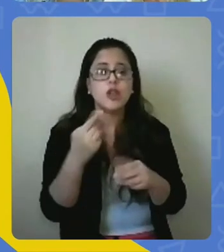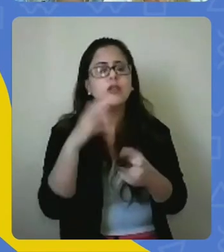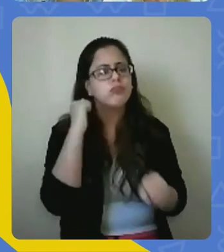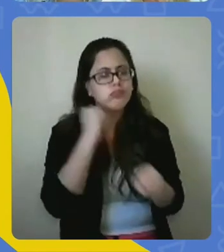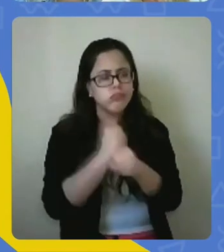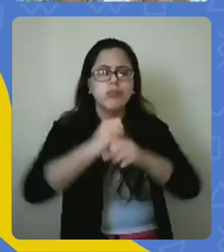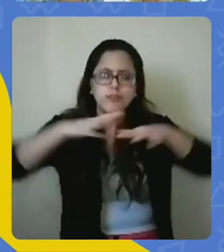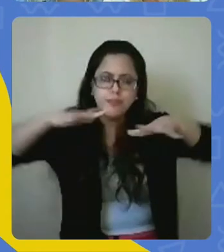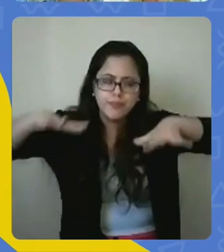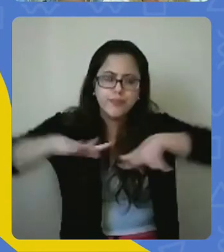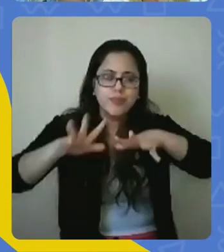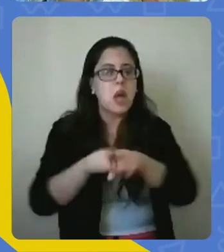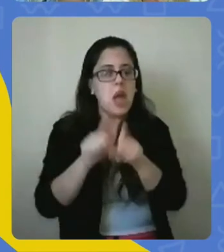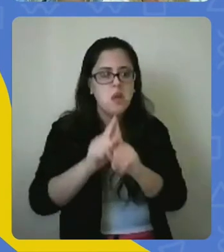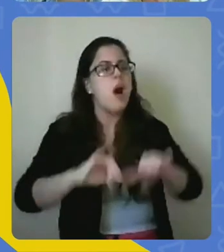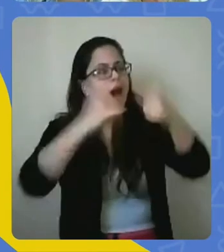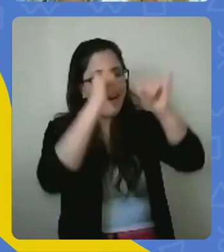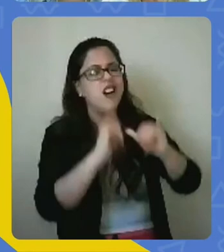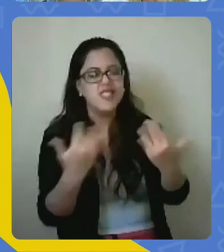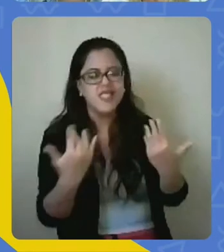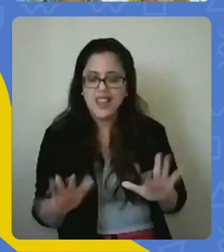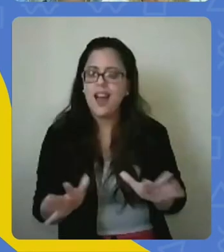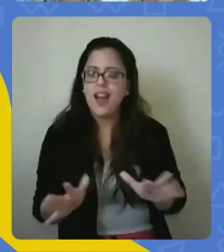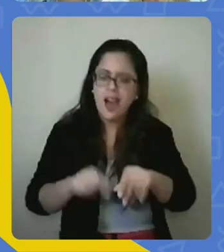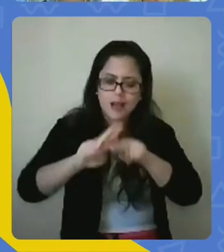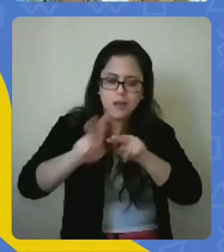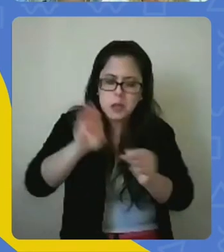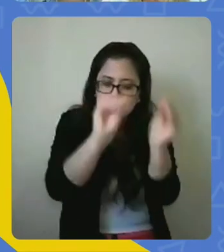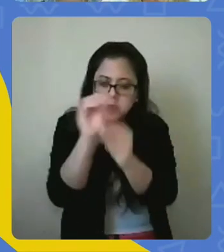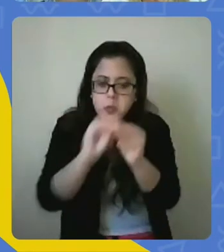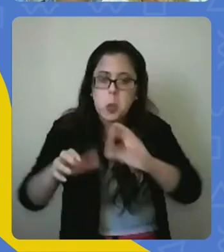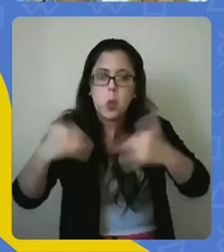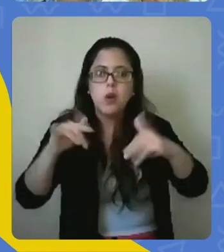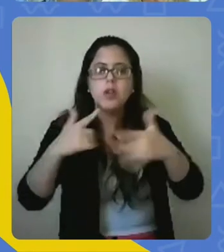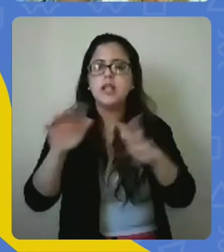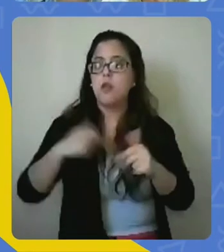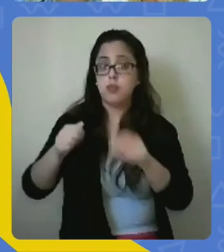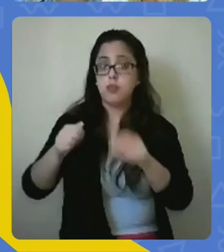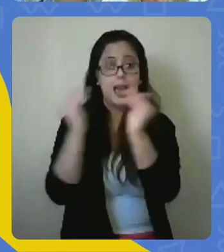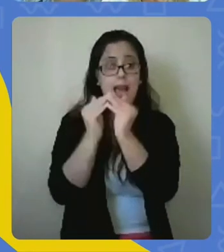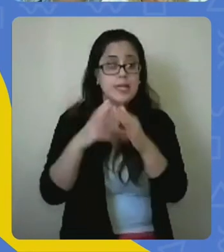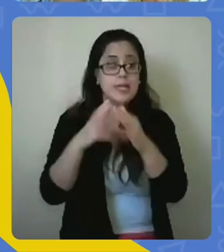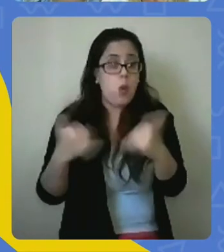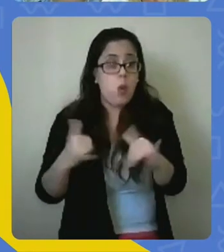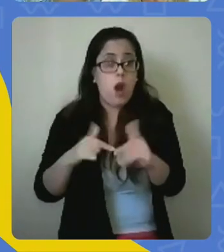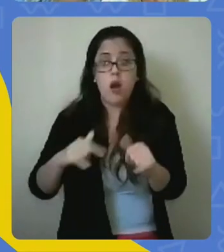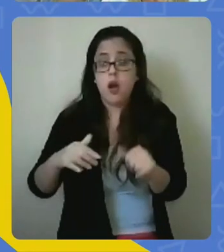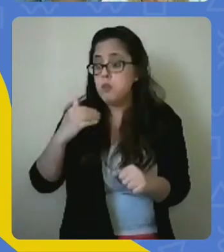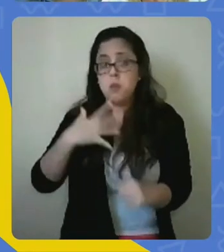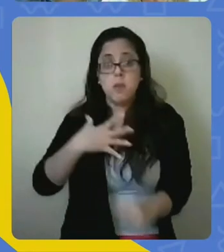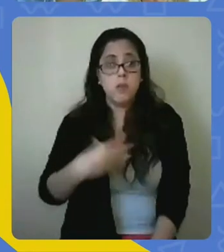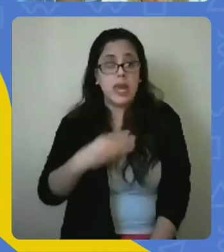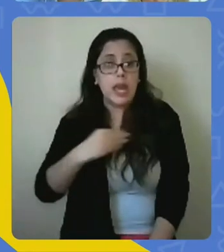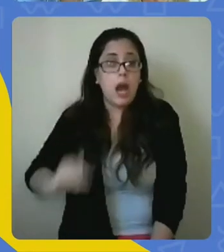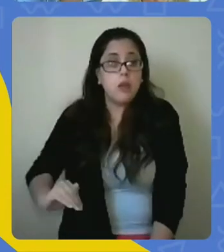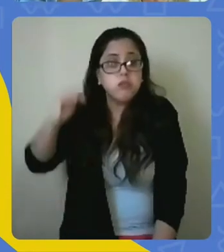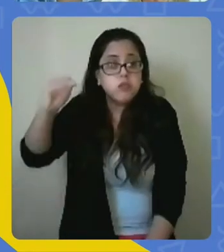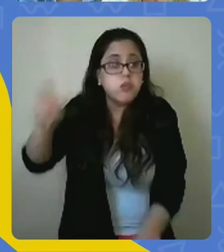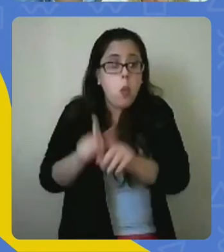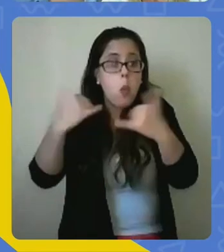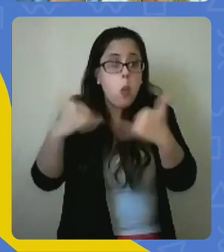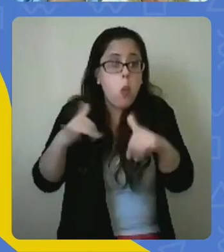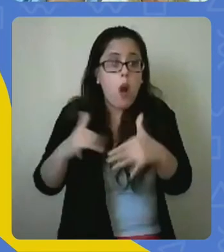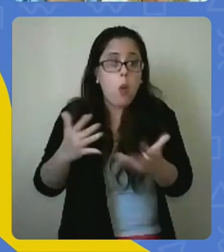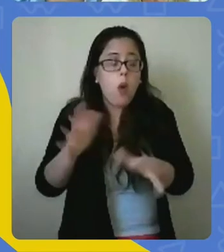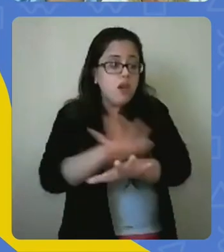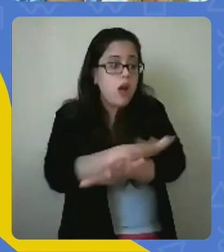hemos pasado bien haciendo los juegos. Acá yo en mi casa he jugado a todo, o sea, mis hijas son grandes y juego a los juegos, sea a los de emociones